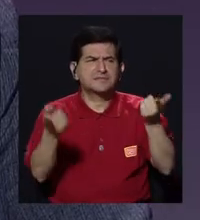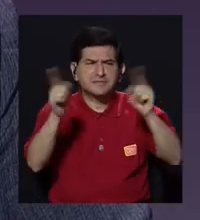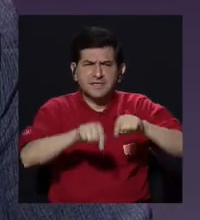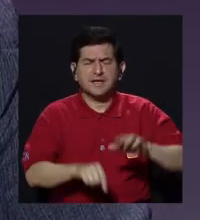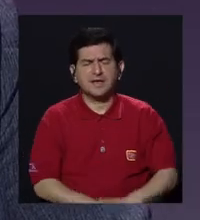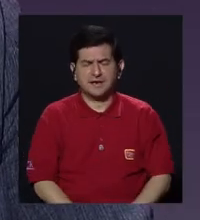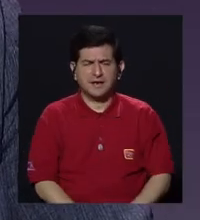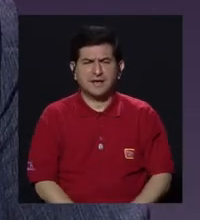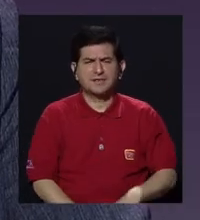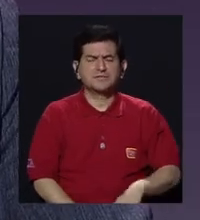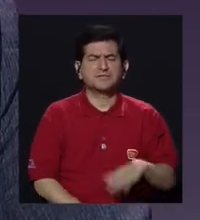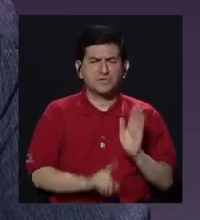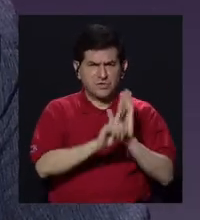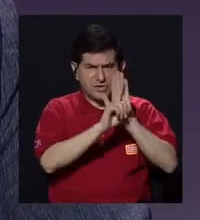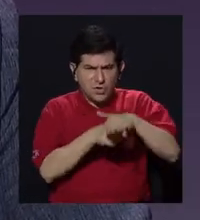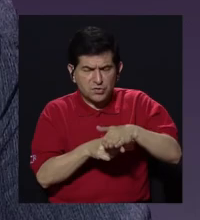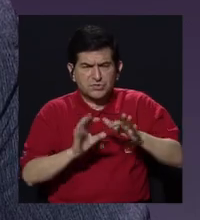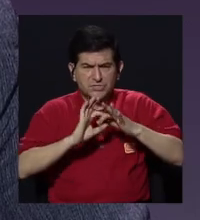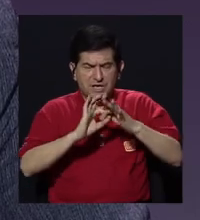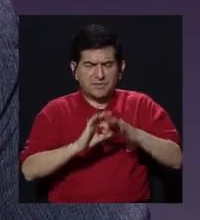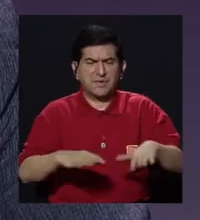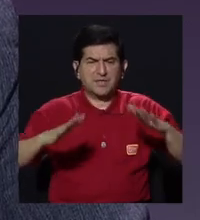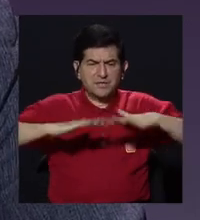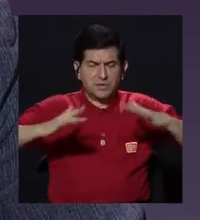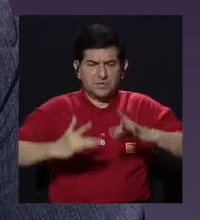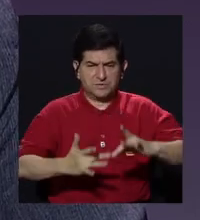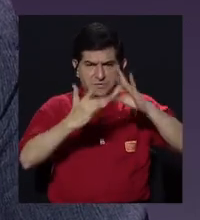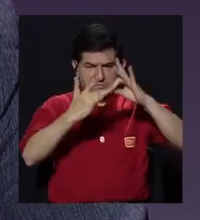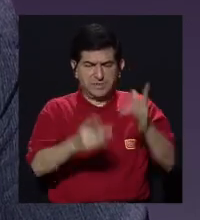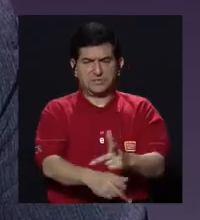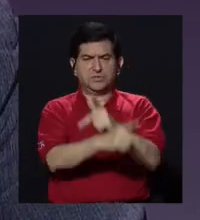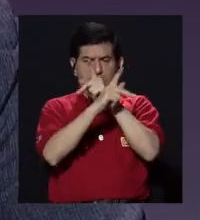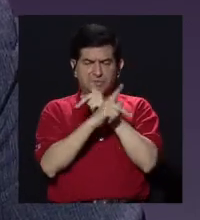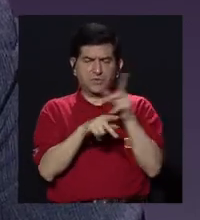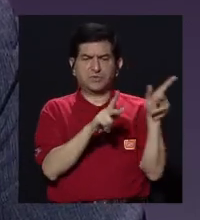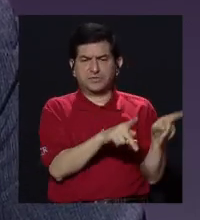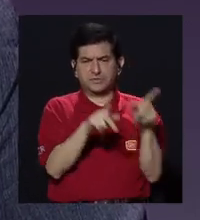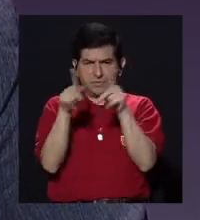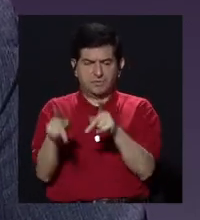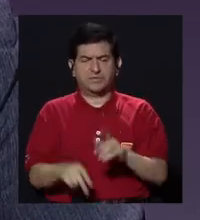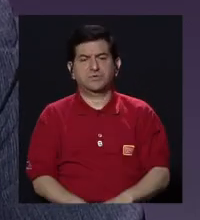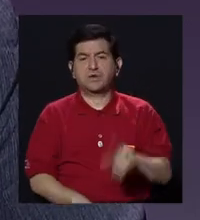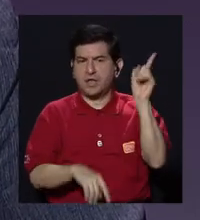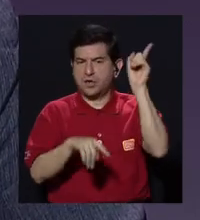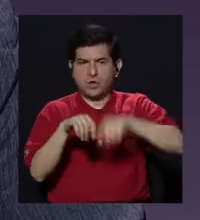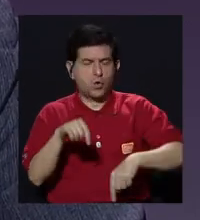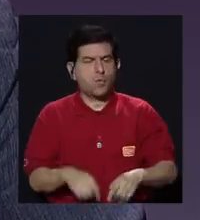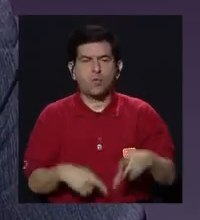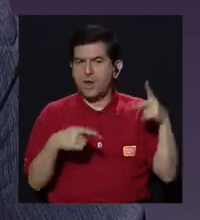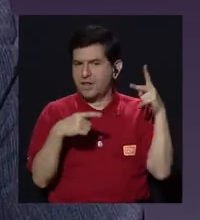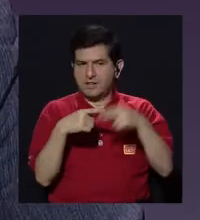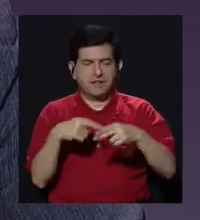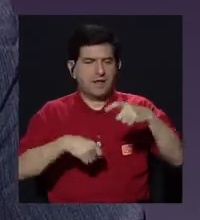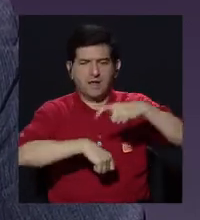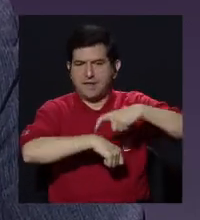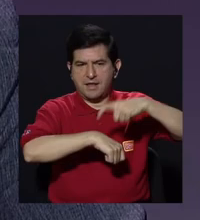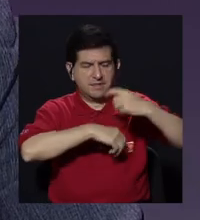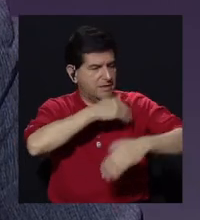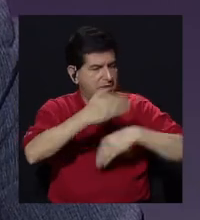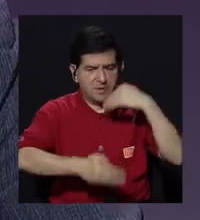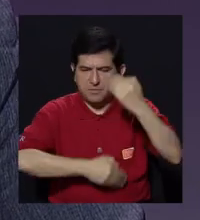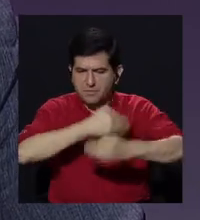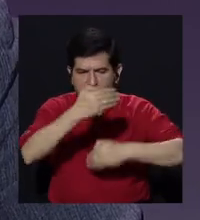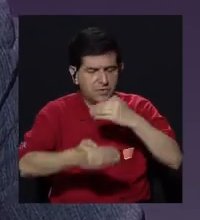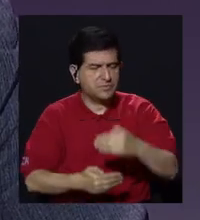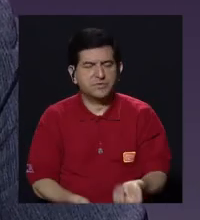del hostigamiento sexual además tiene un fuero especial, el cual lo protege a la persona de que no pueda ser despedida durante el